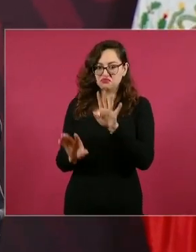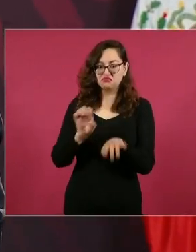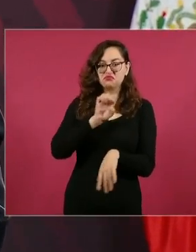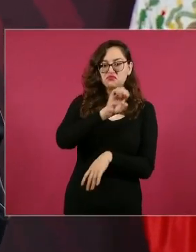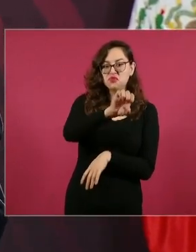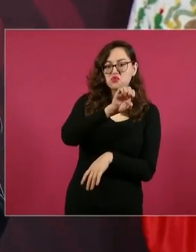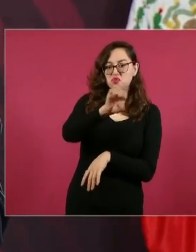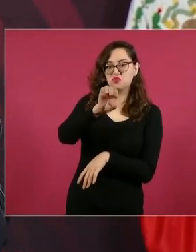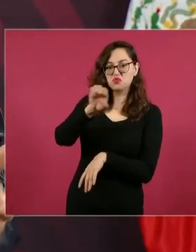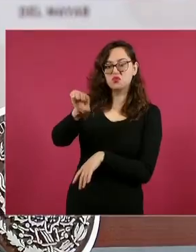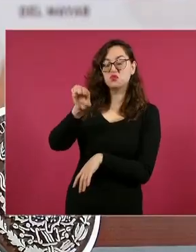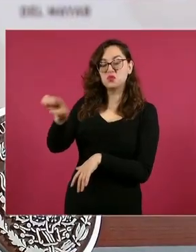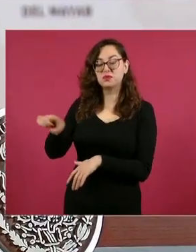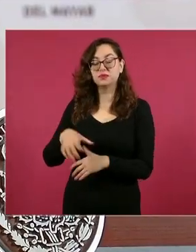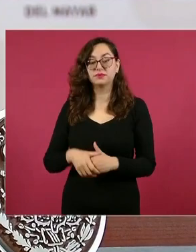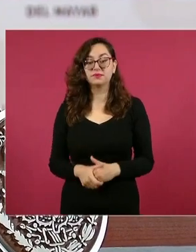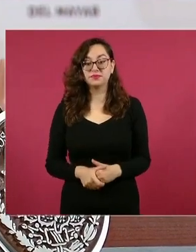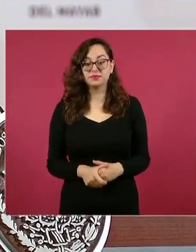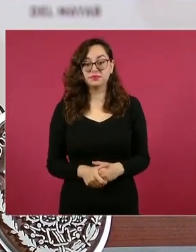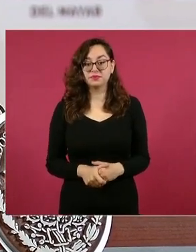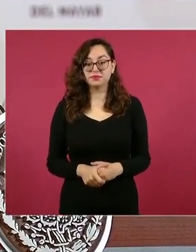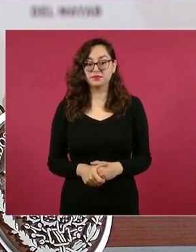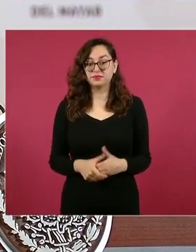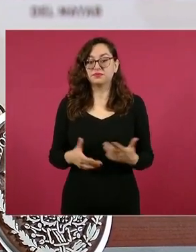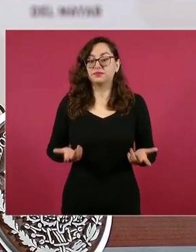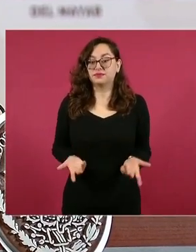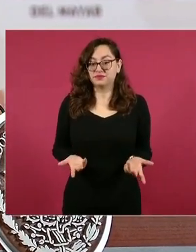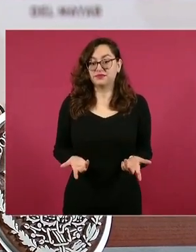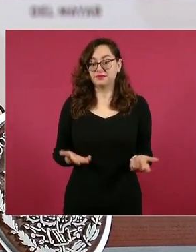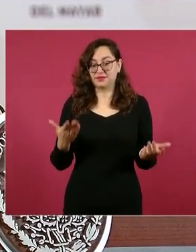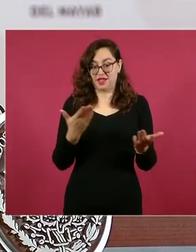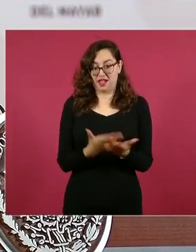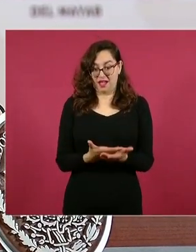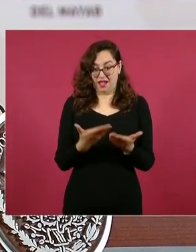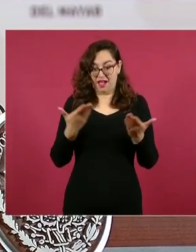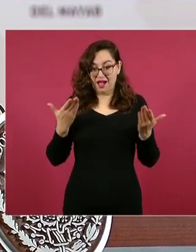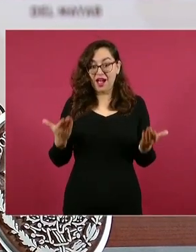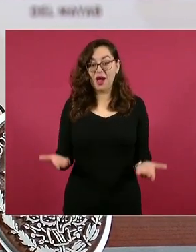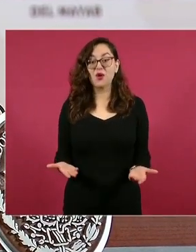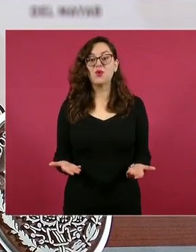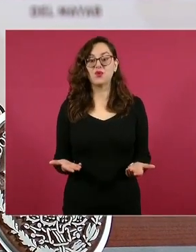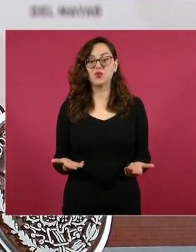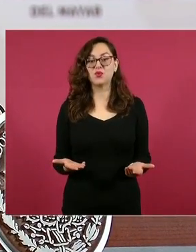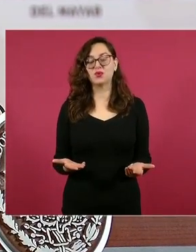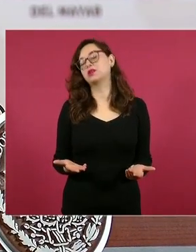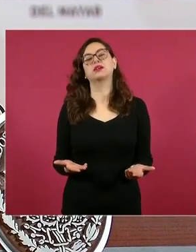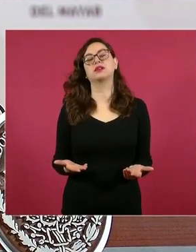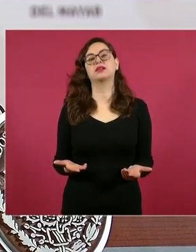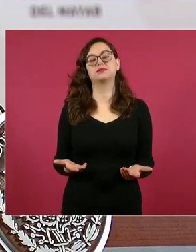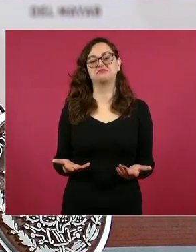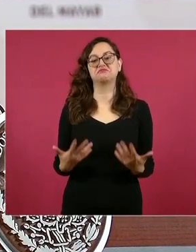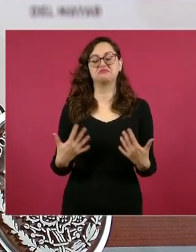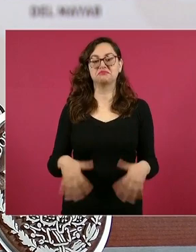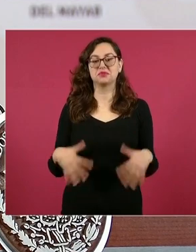manipulación Entonces ahora estamos viviendo un momento